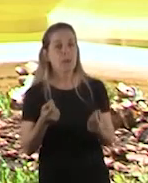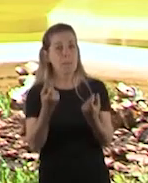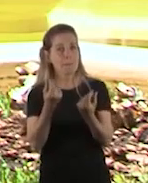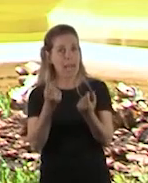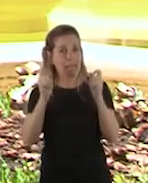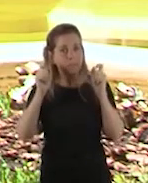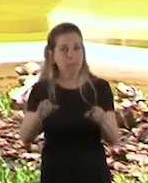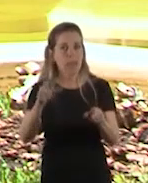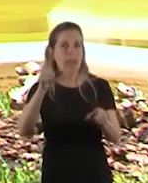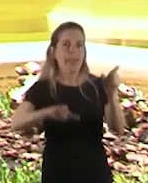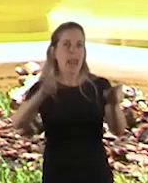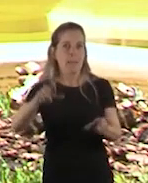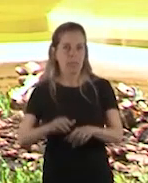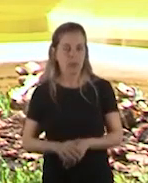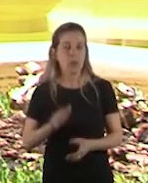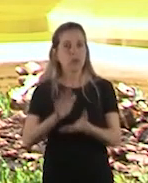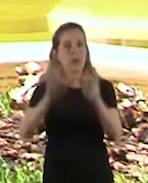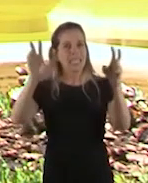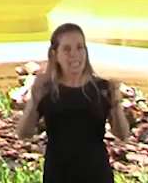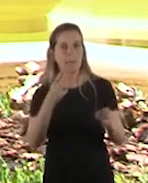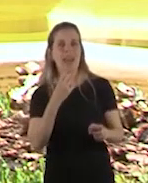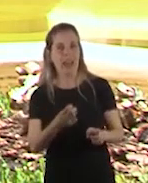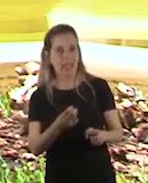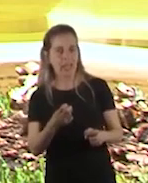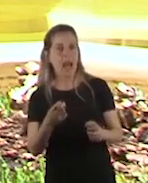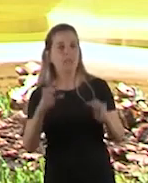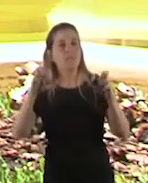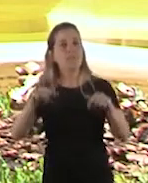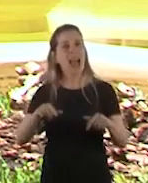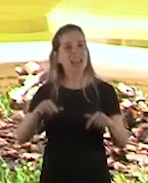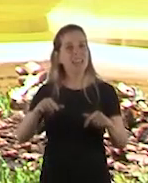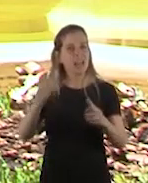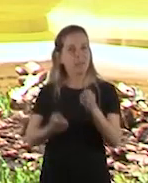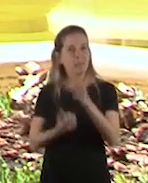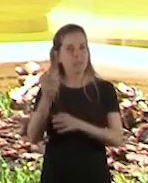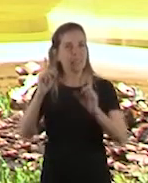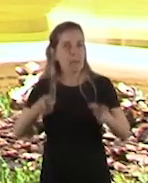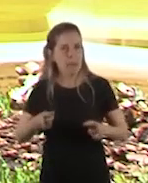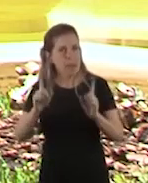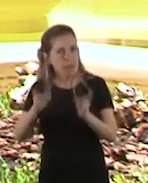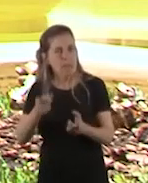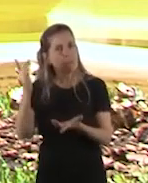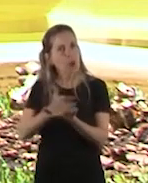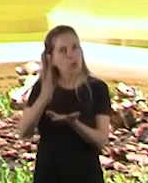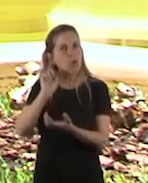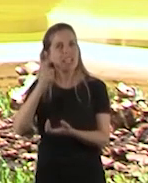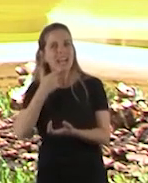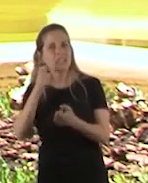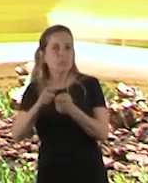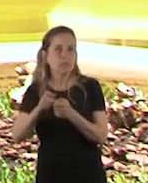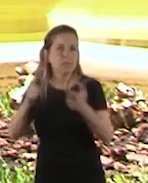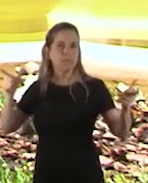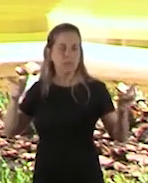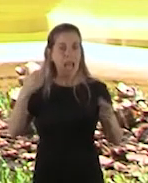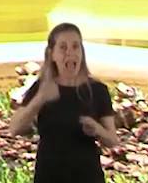pertenece. En materia de energía, gracias al plan Gasar, incrementamos los niveles de producción de gas.